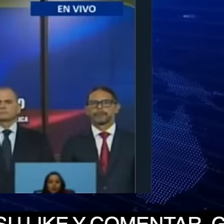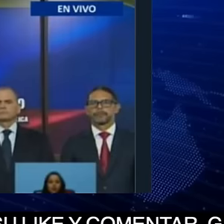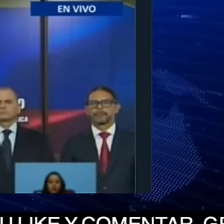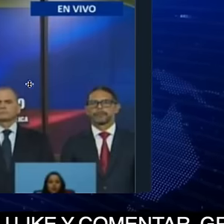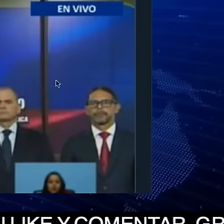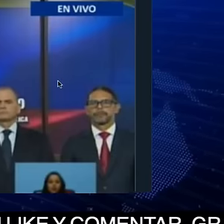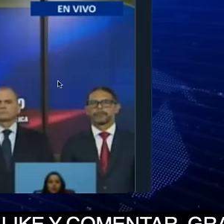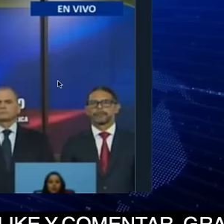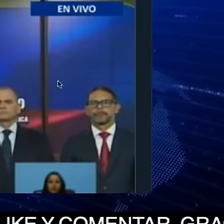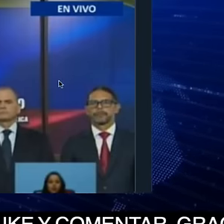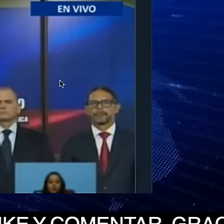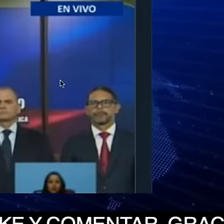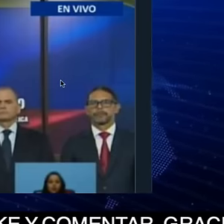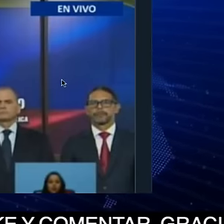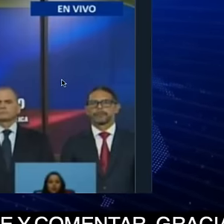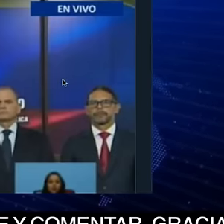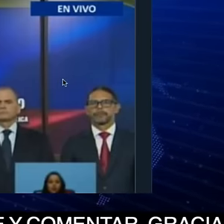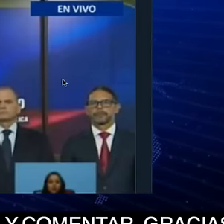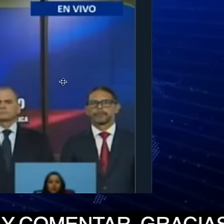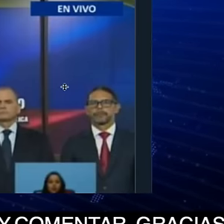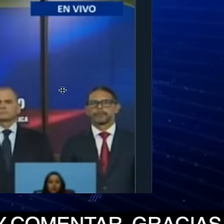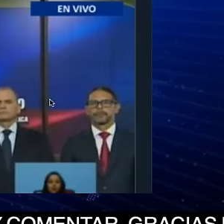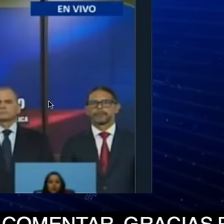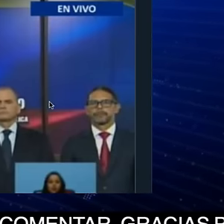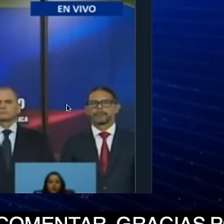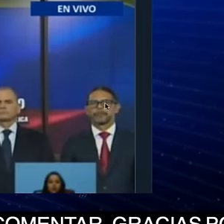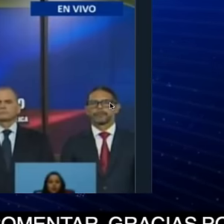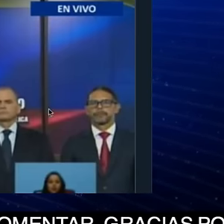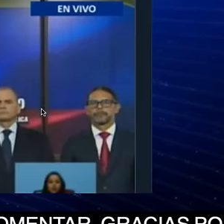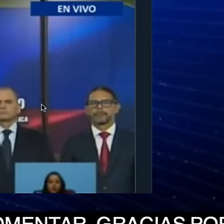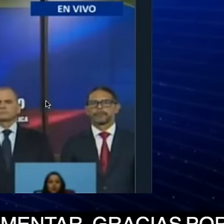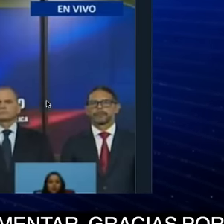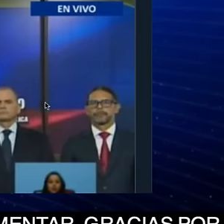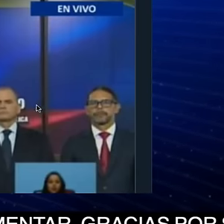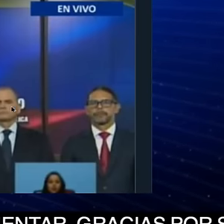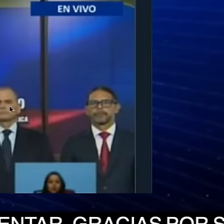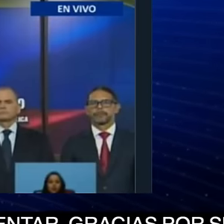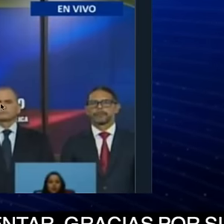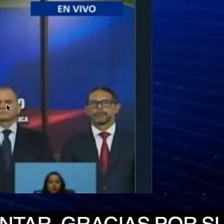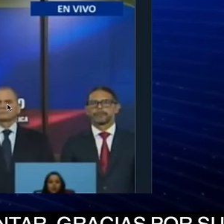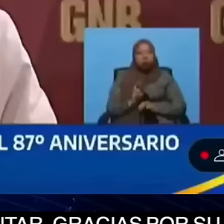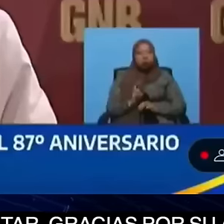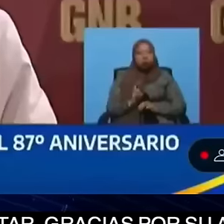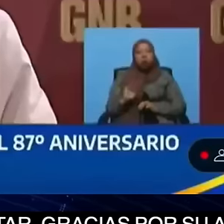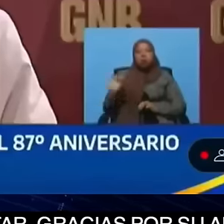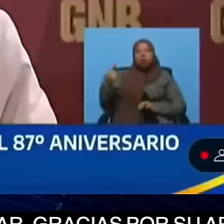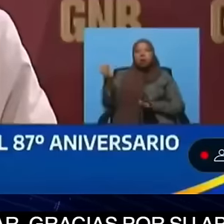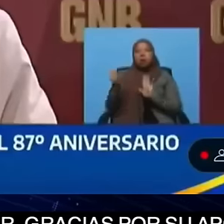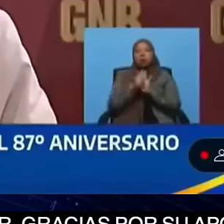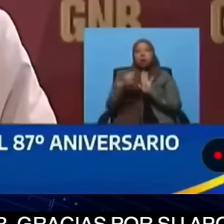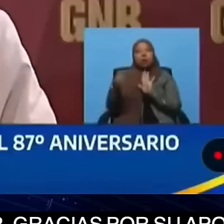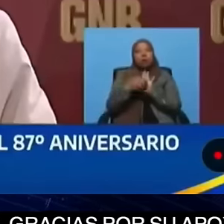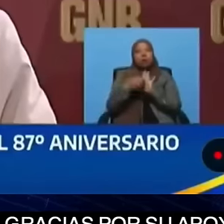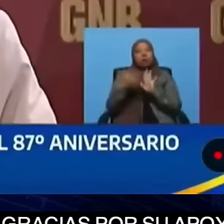de Conspiración a ver si le sale bien alguna bueno así le está tirando verdad al Team marine de doping cucara macara T F